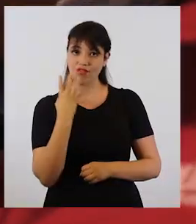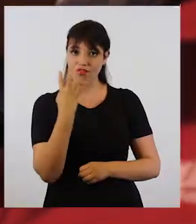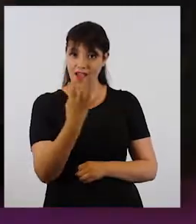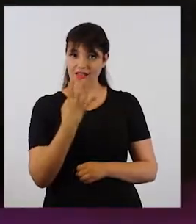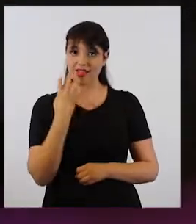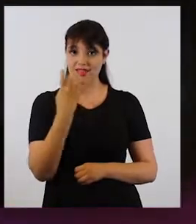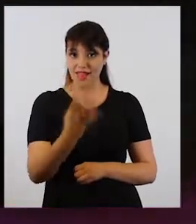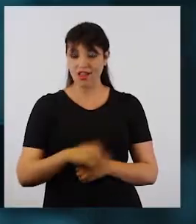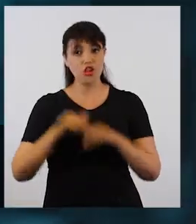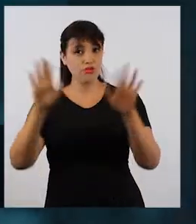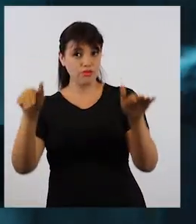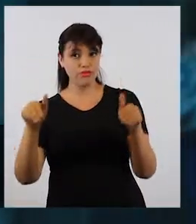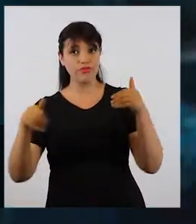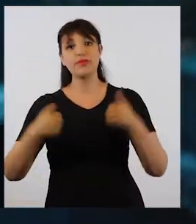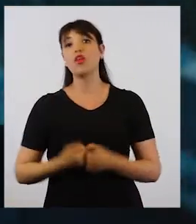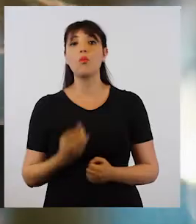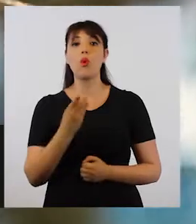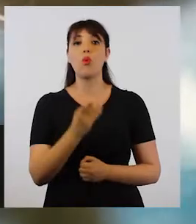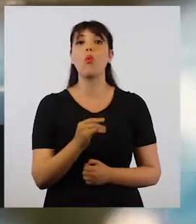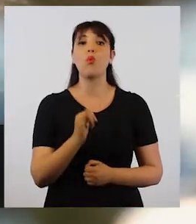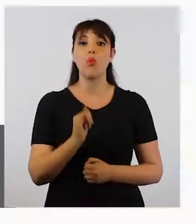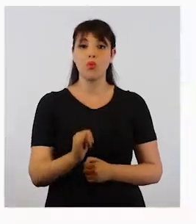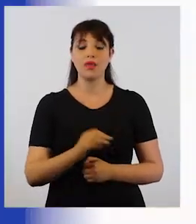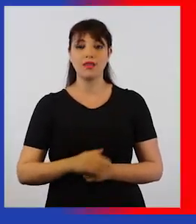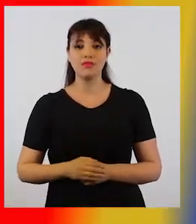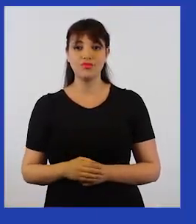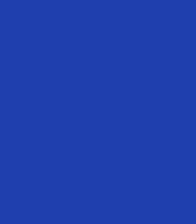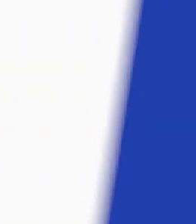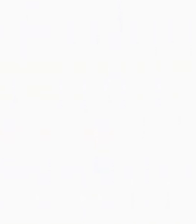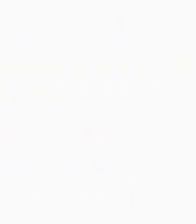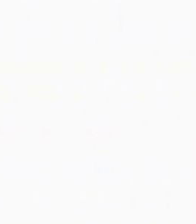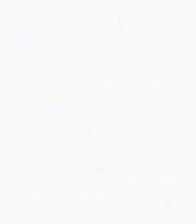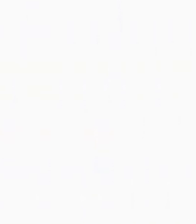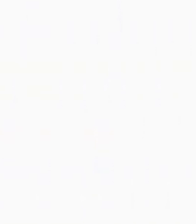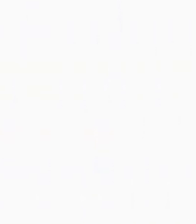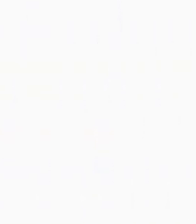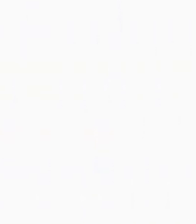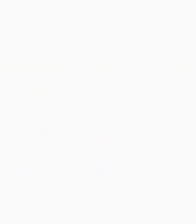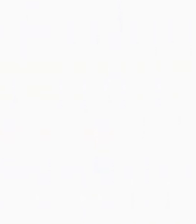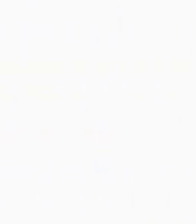por eso lo que se quiere hoy este año